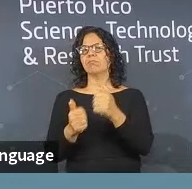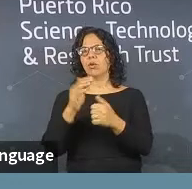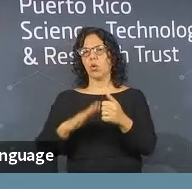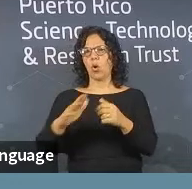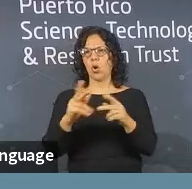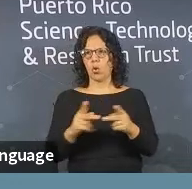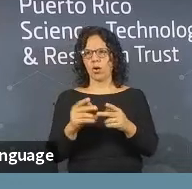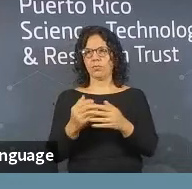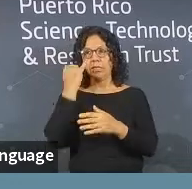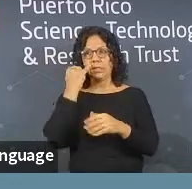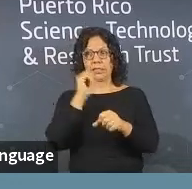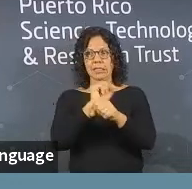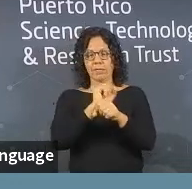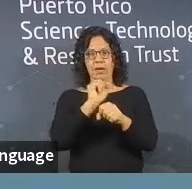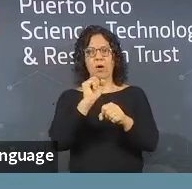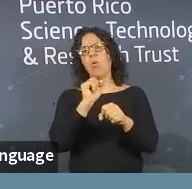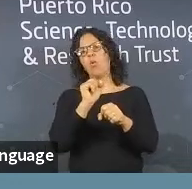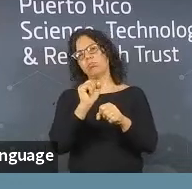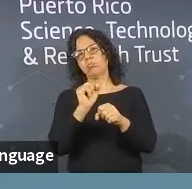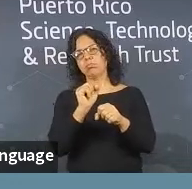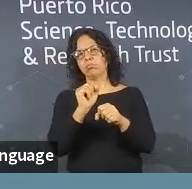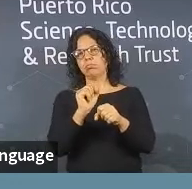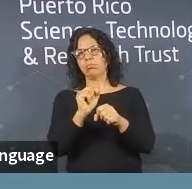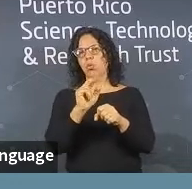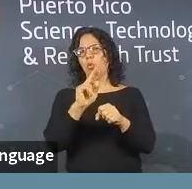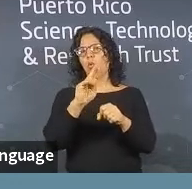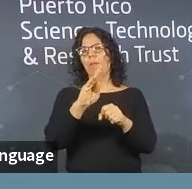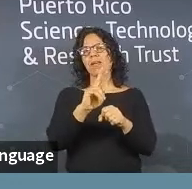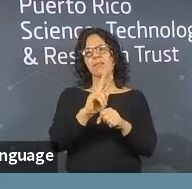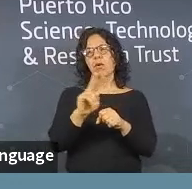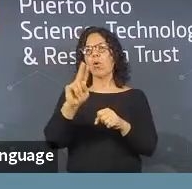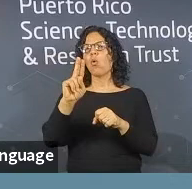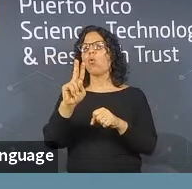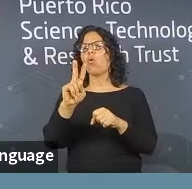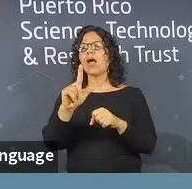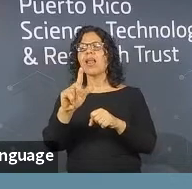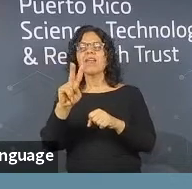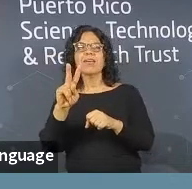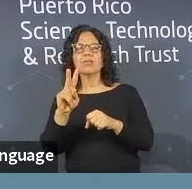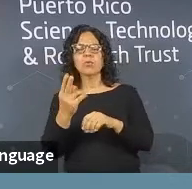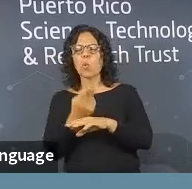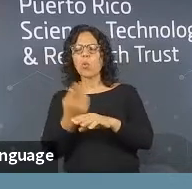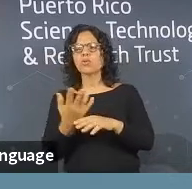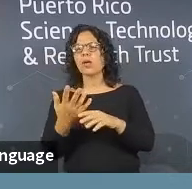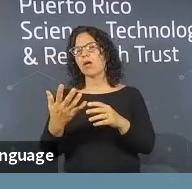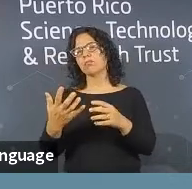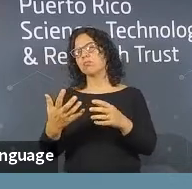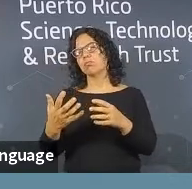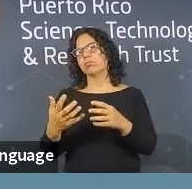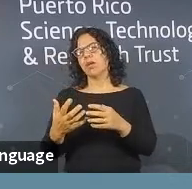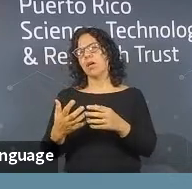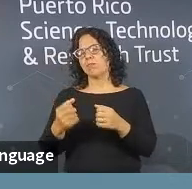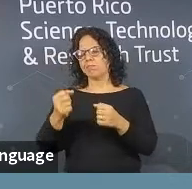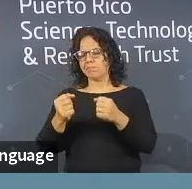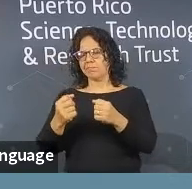hablamos de ultra bajo volumen, usualmente es un equipo pesado, usualmente. Depende realmente